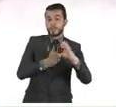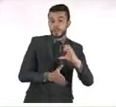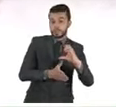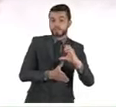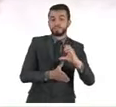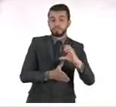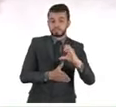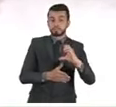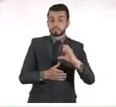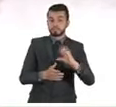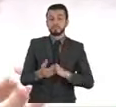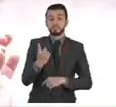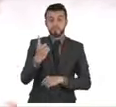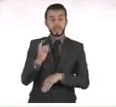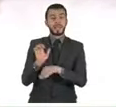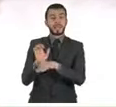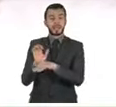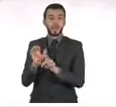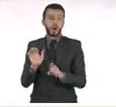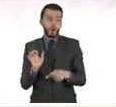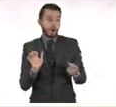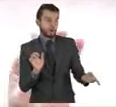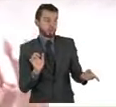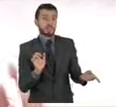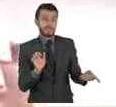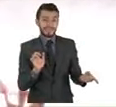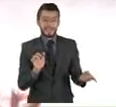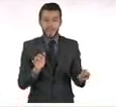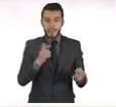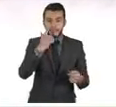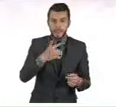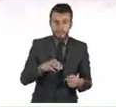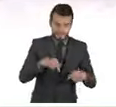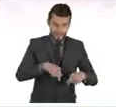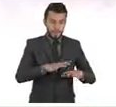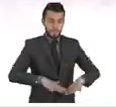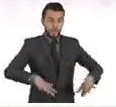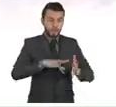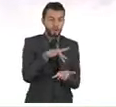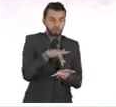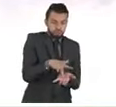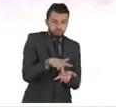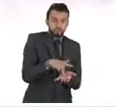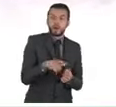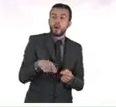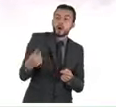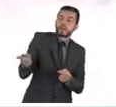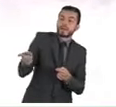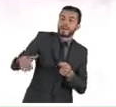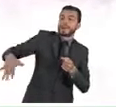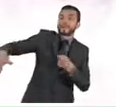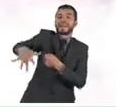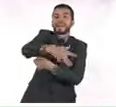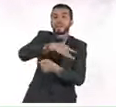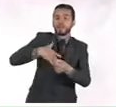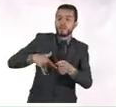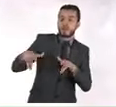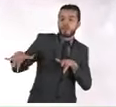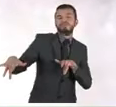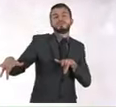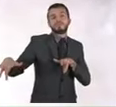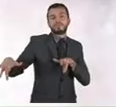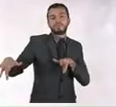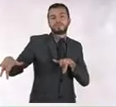la única otra entidad que tiene una pata en Bogotá y una pata en la región. Y creemos que esa experiencia no solamente es clave para